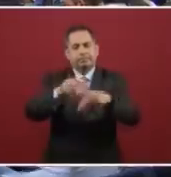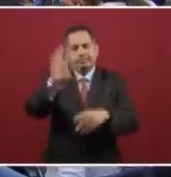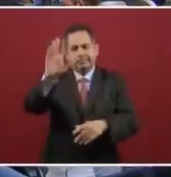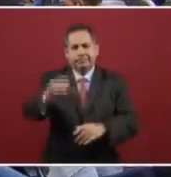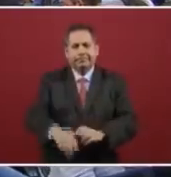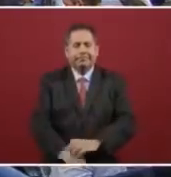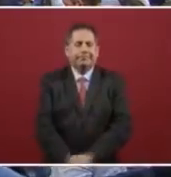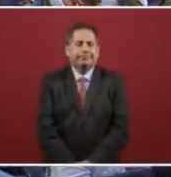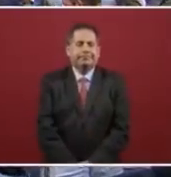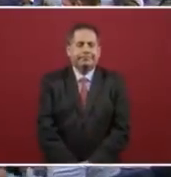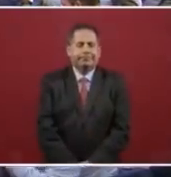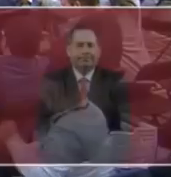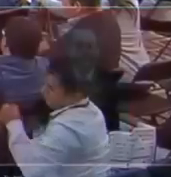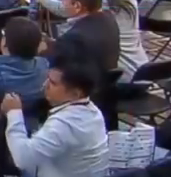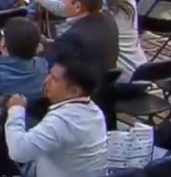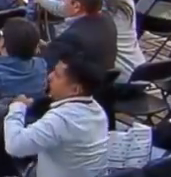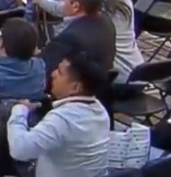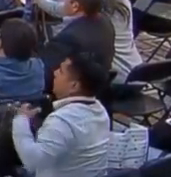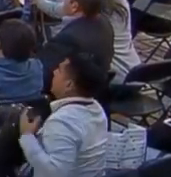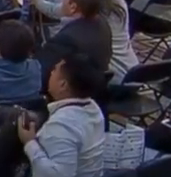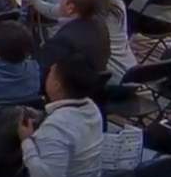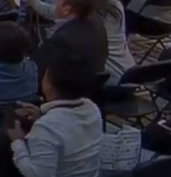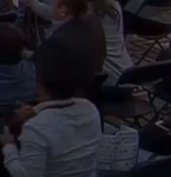verónica torres lizama notimex